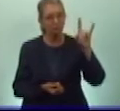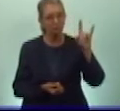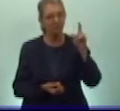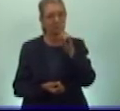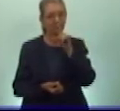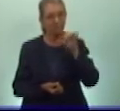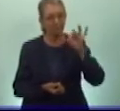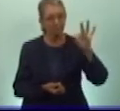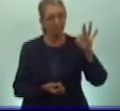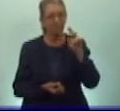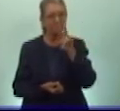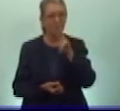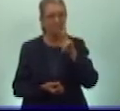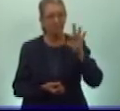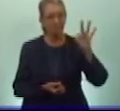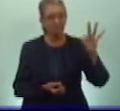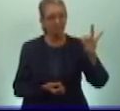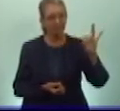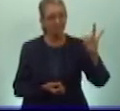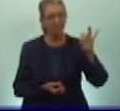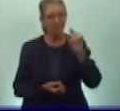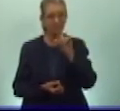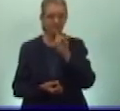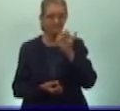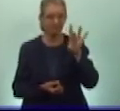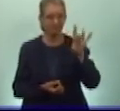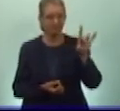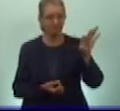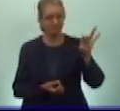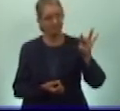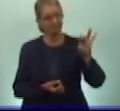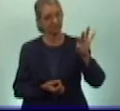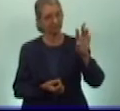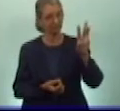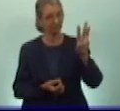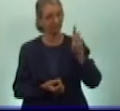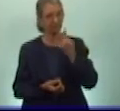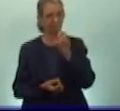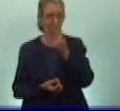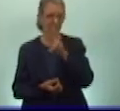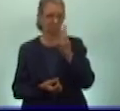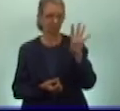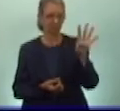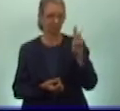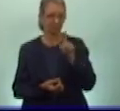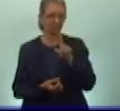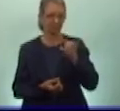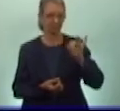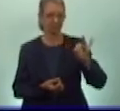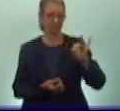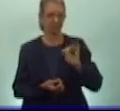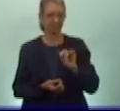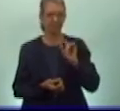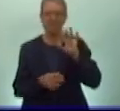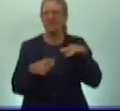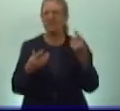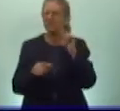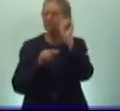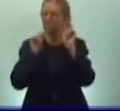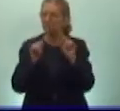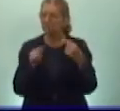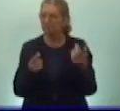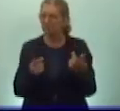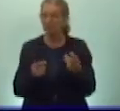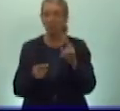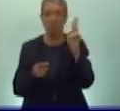18, 27, 13, 24 y 17. Y nos están preguntando si U